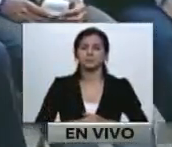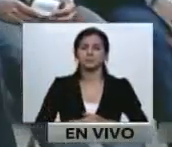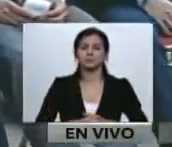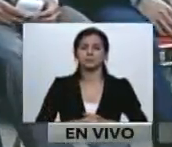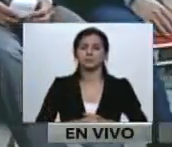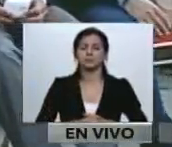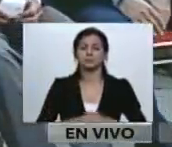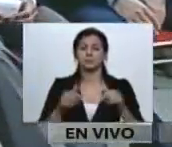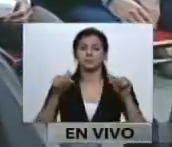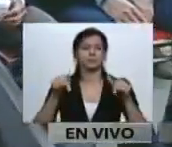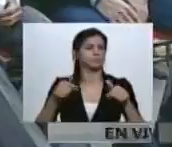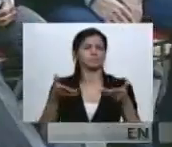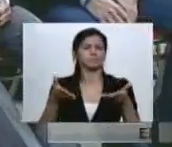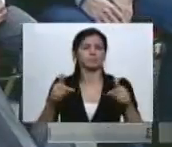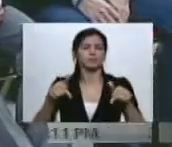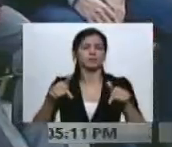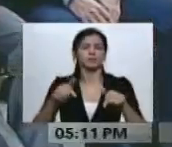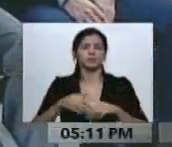Estoy muy,